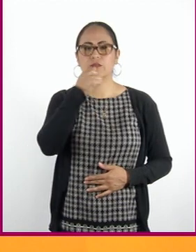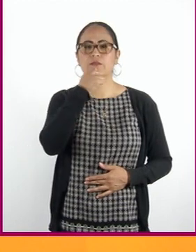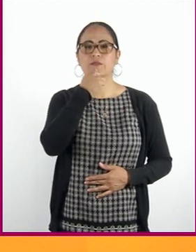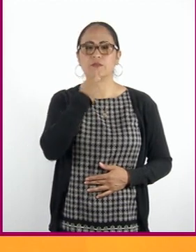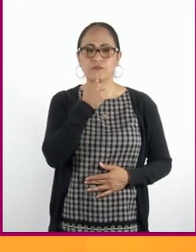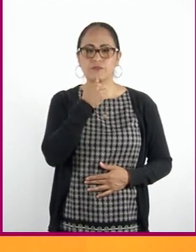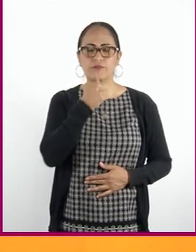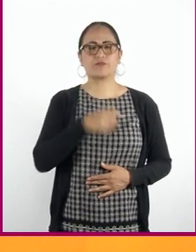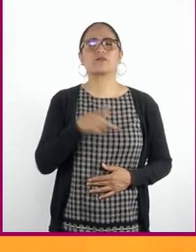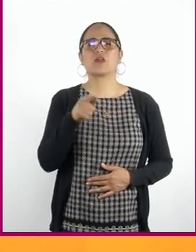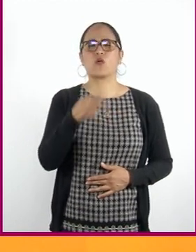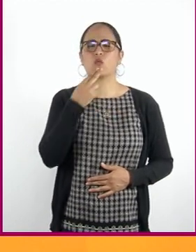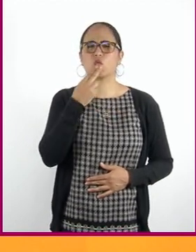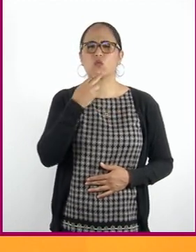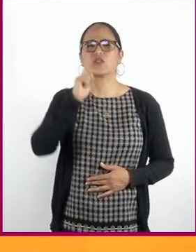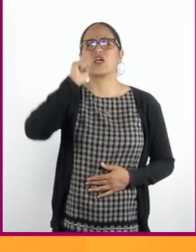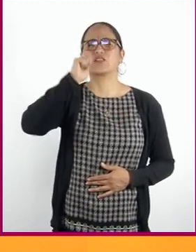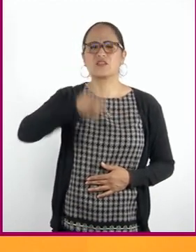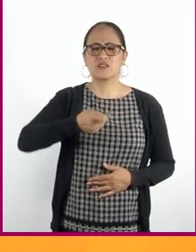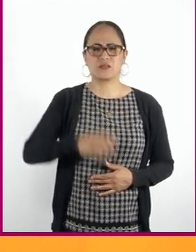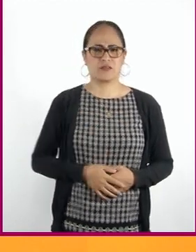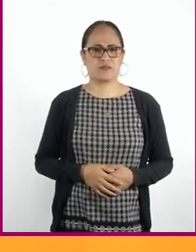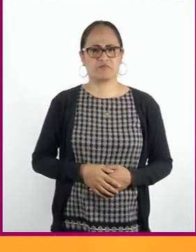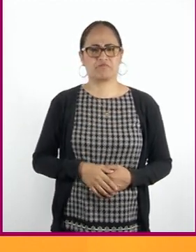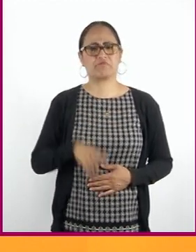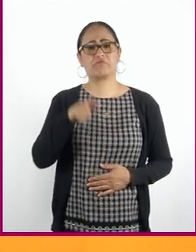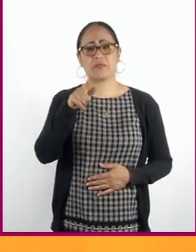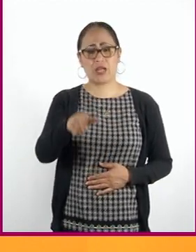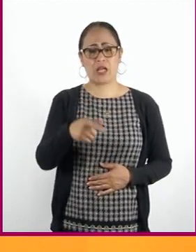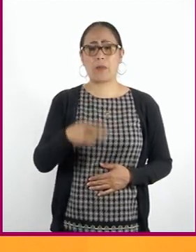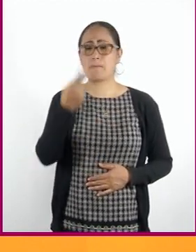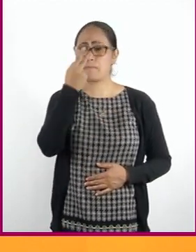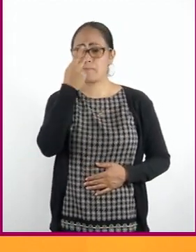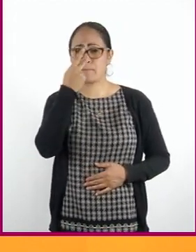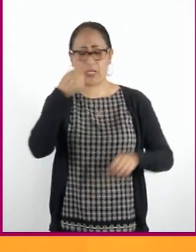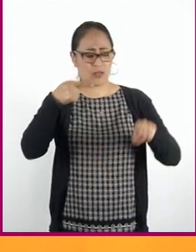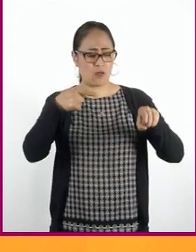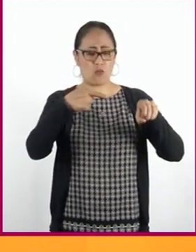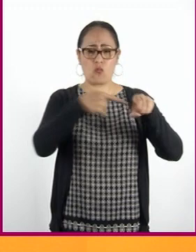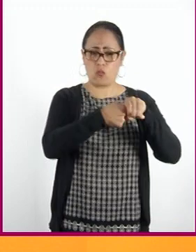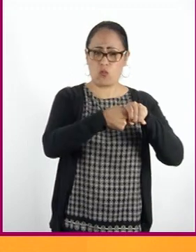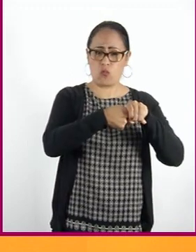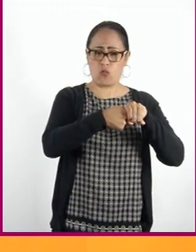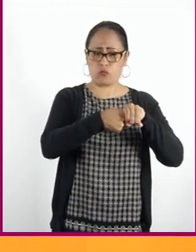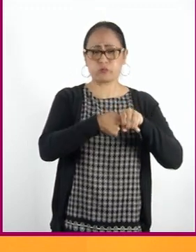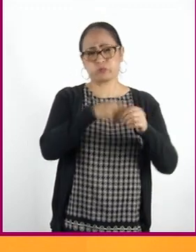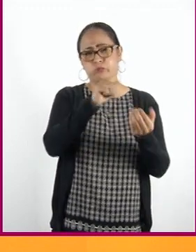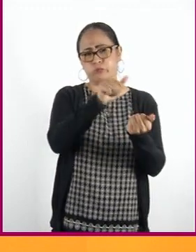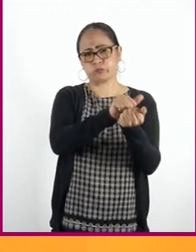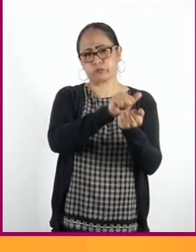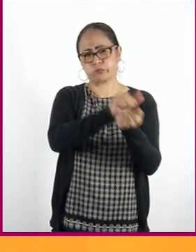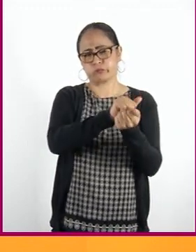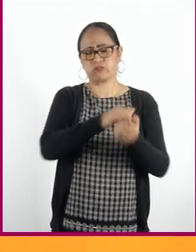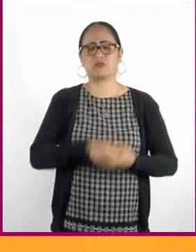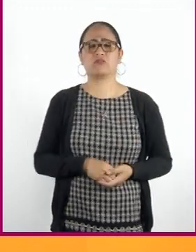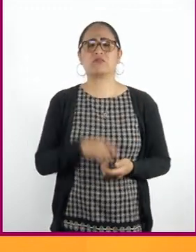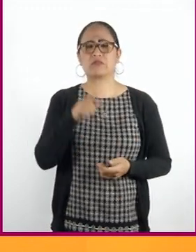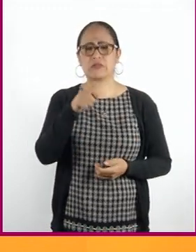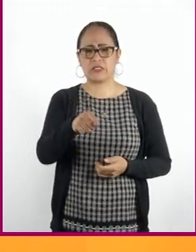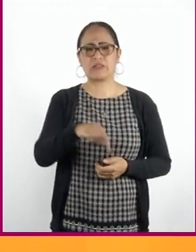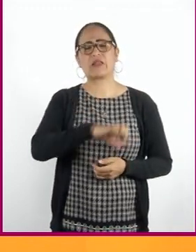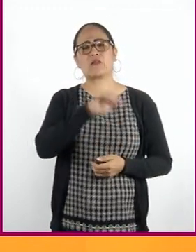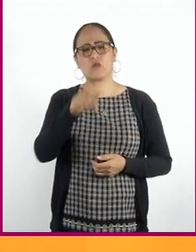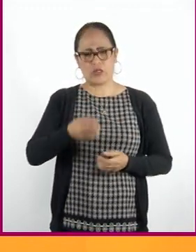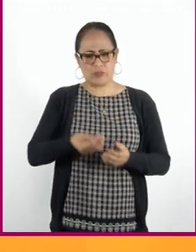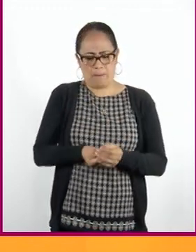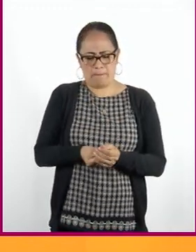tiene varias funciones. Es un canal por el que penetra el pene durante el coito o copulación y permite la salida de los